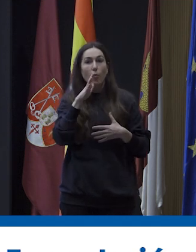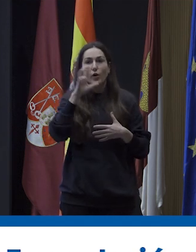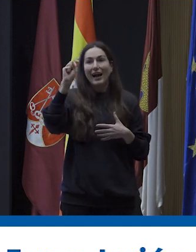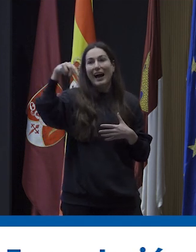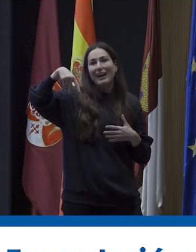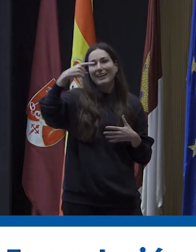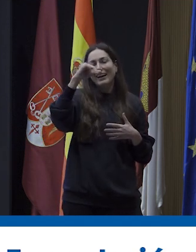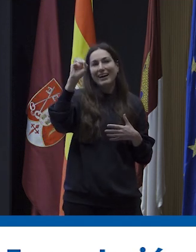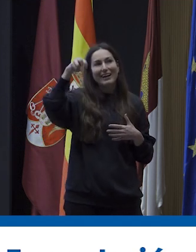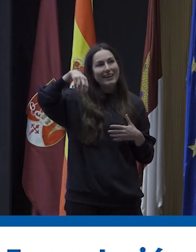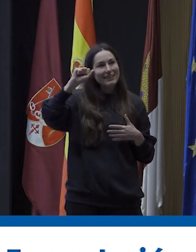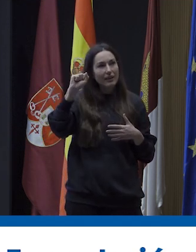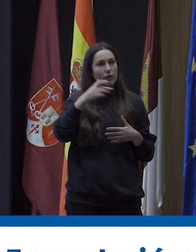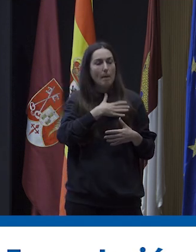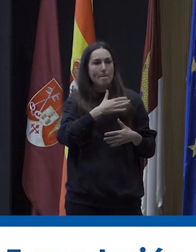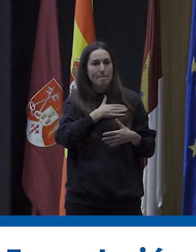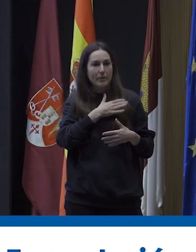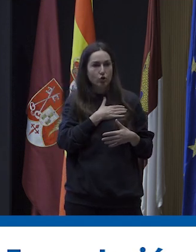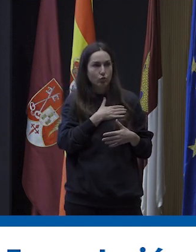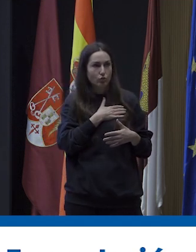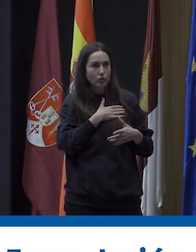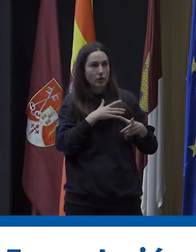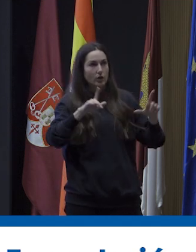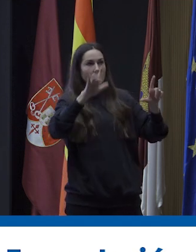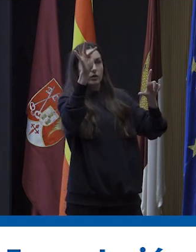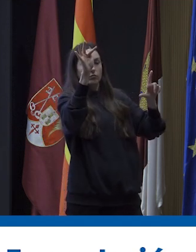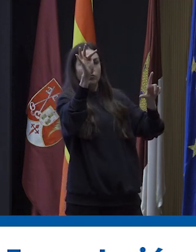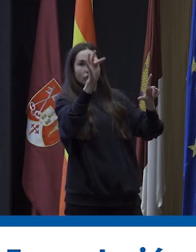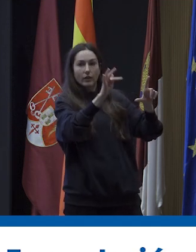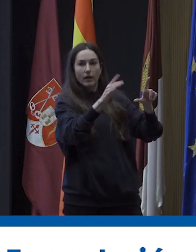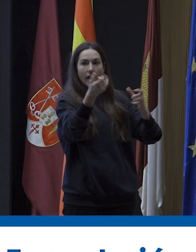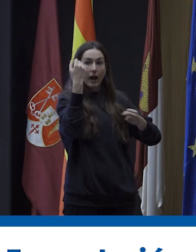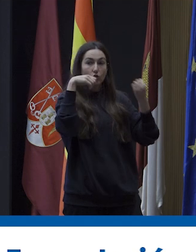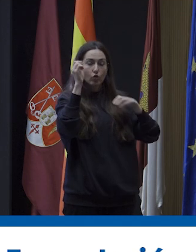mientras rodaba una de las escenas de las películas Salamón y Saba.